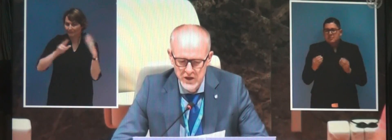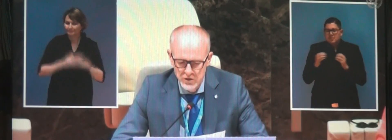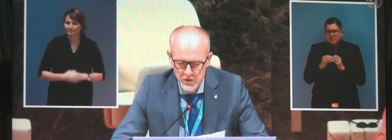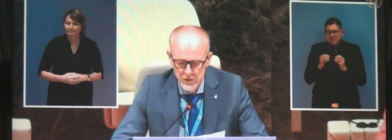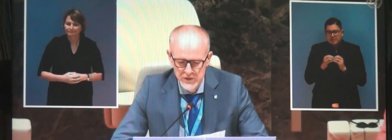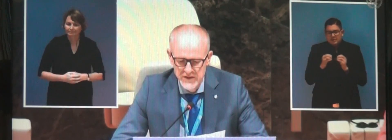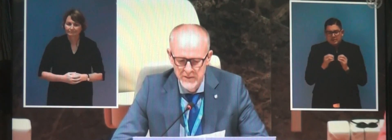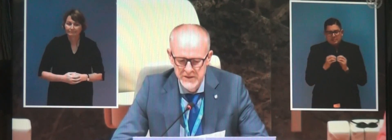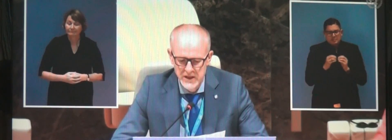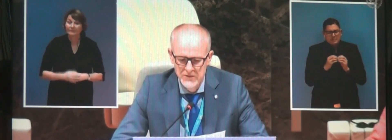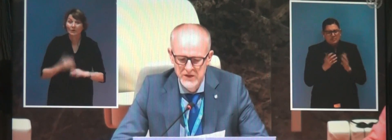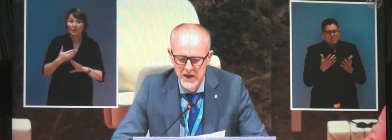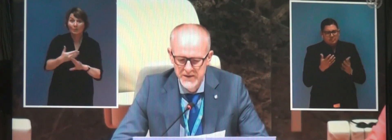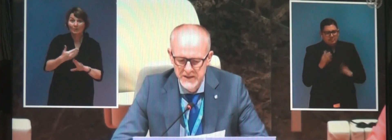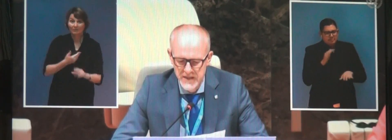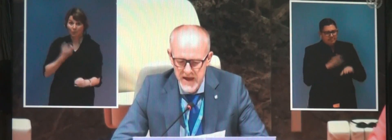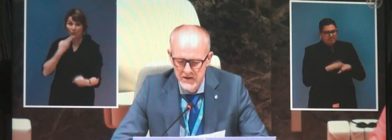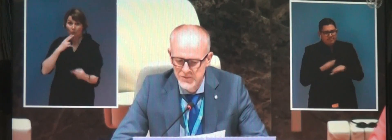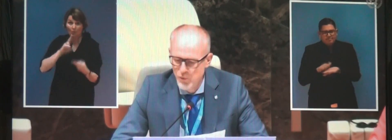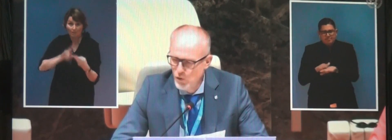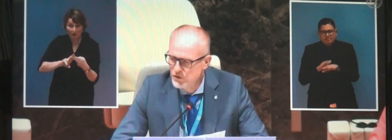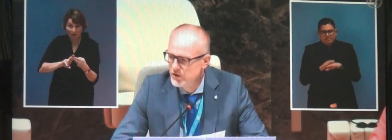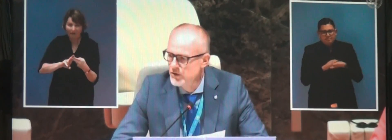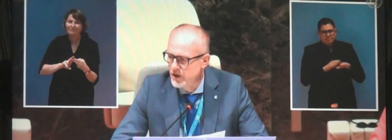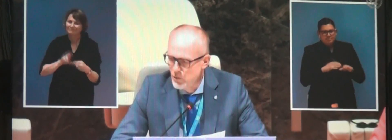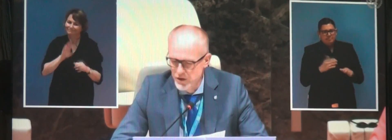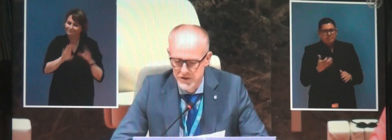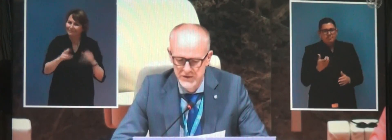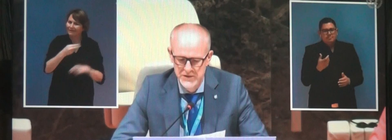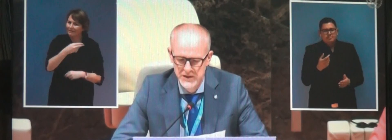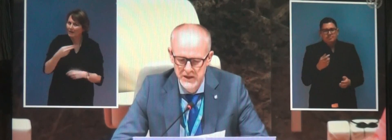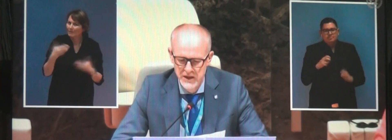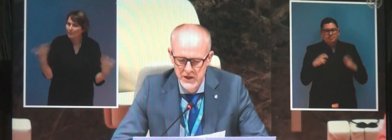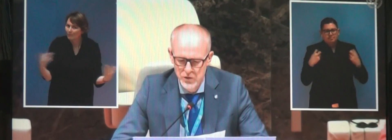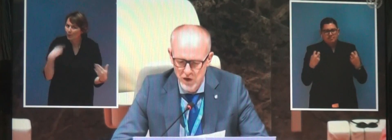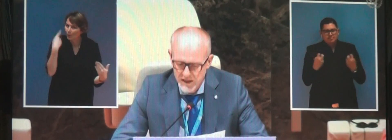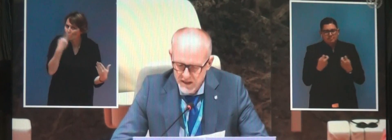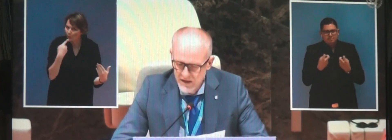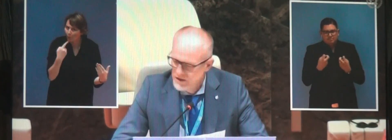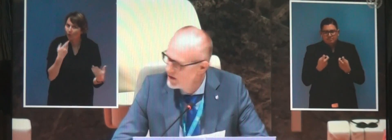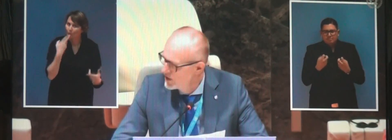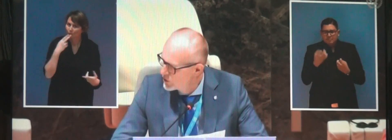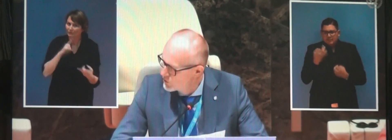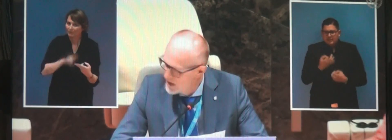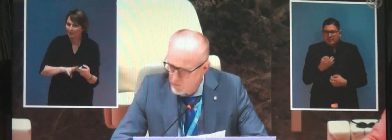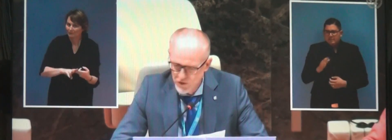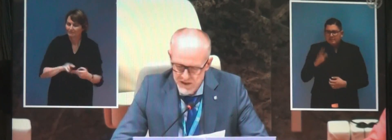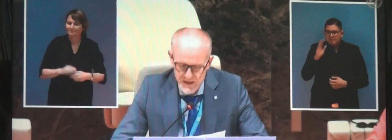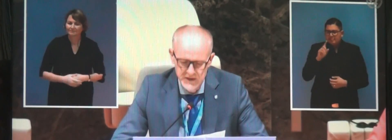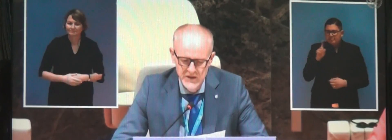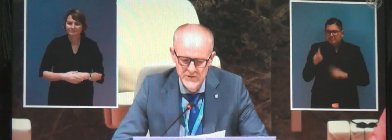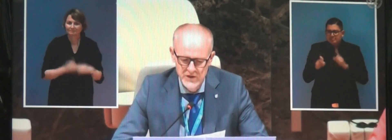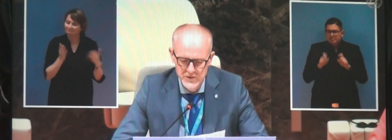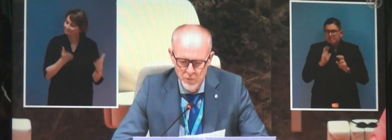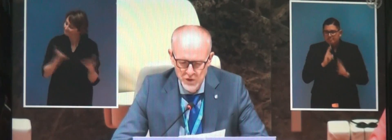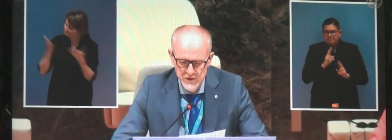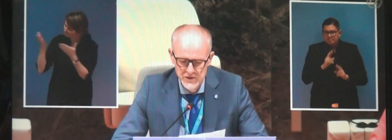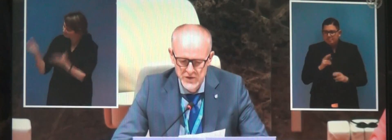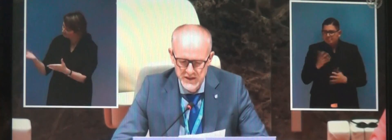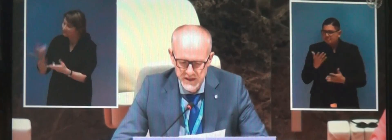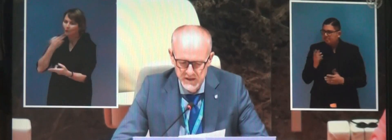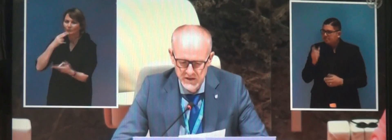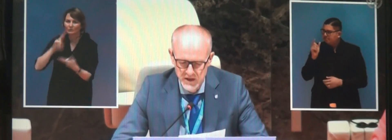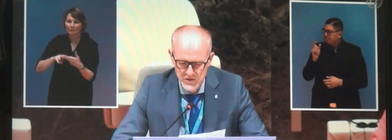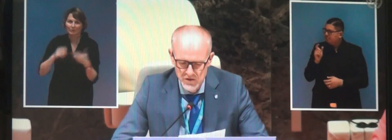más, invitamos a los miembros de la delegación a presentarse antes de contestar a las preguntas. Tiene pues